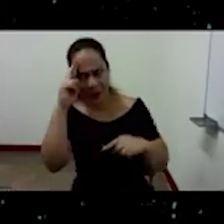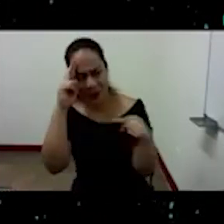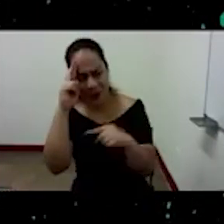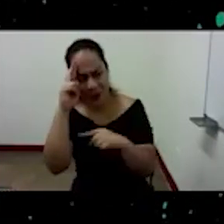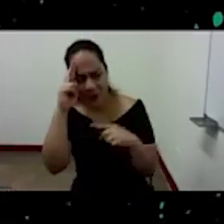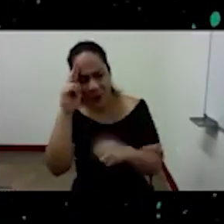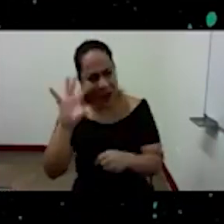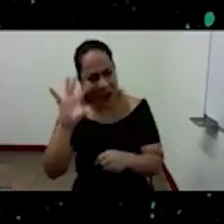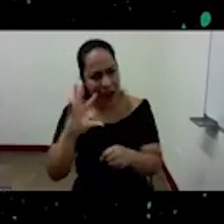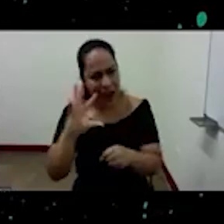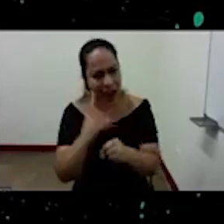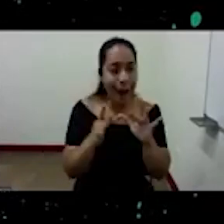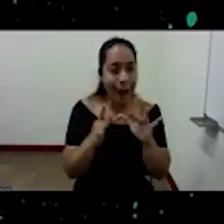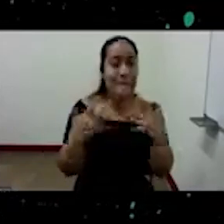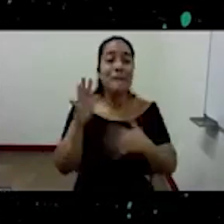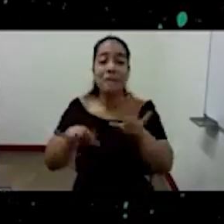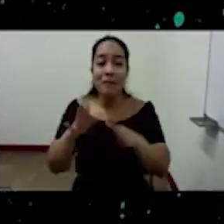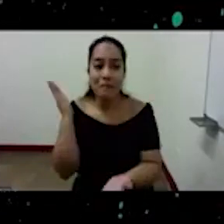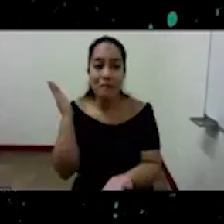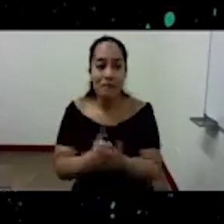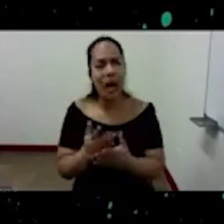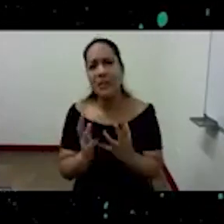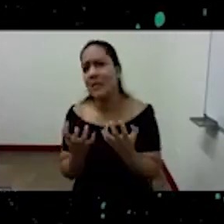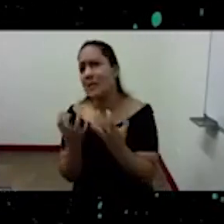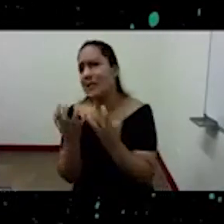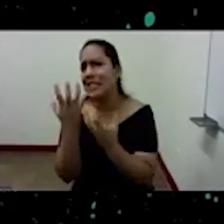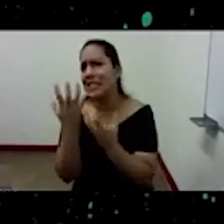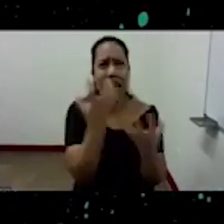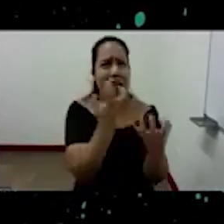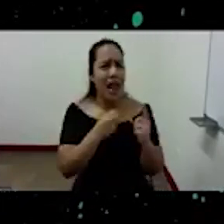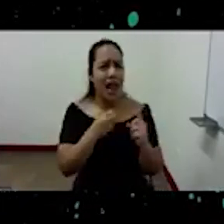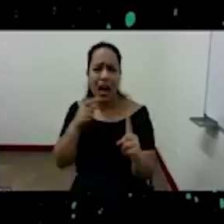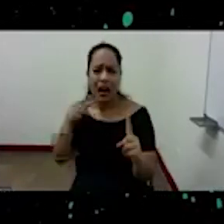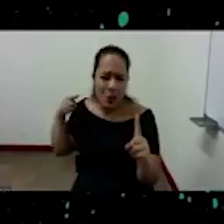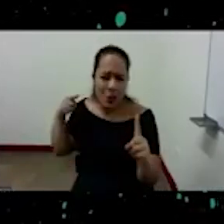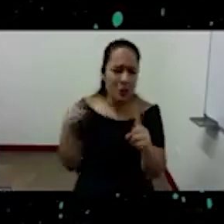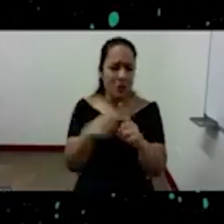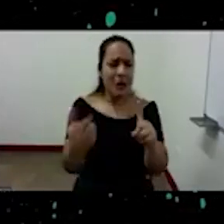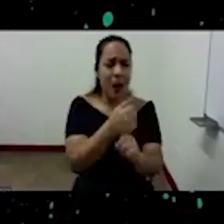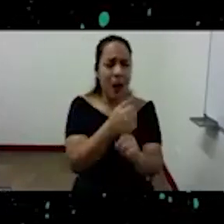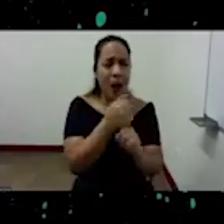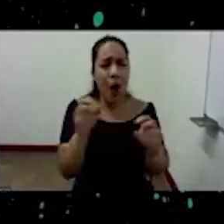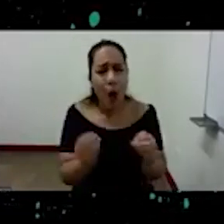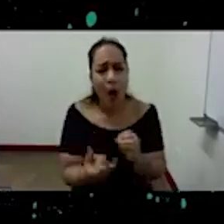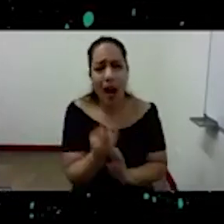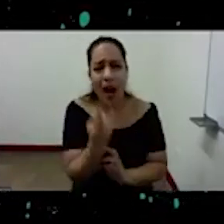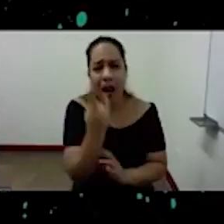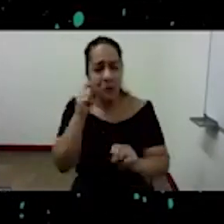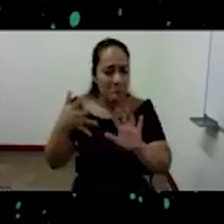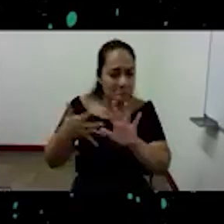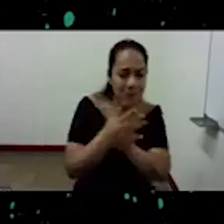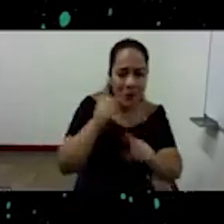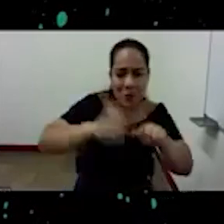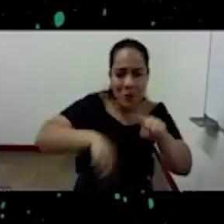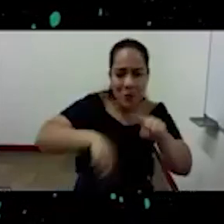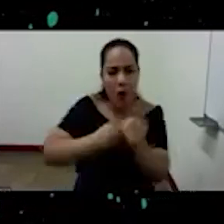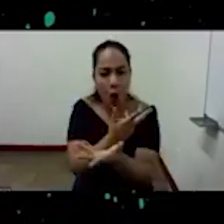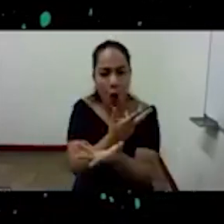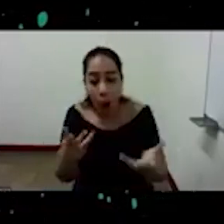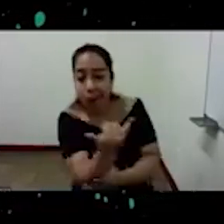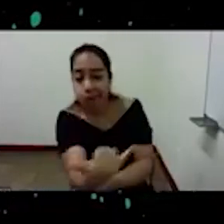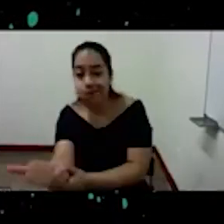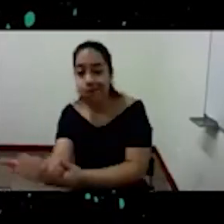artísticamente termina siendo el clamor por una visión, por un lado inenarrable en donde las cosas